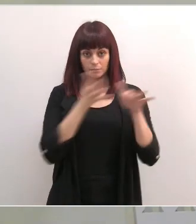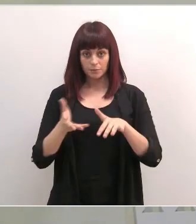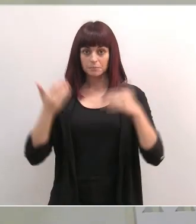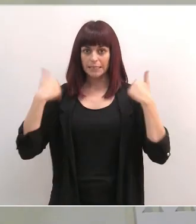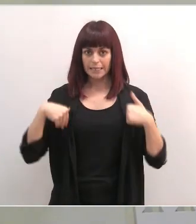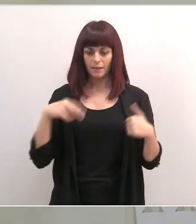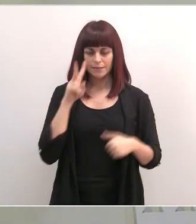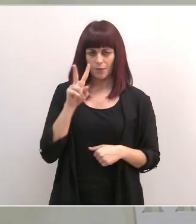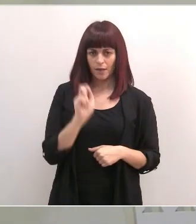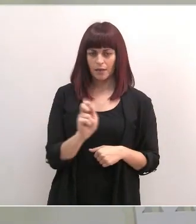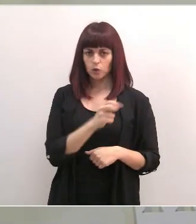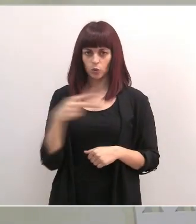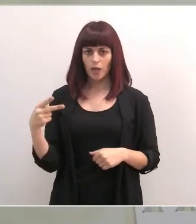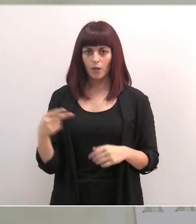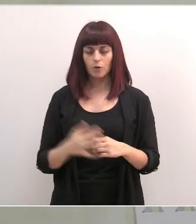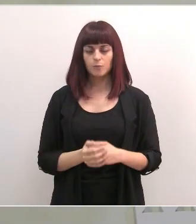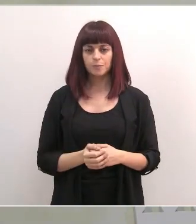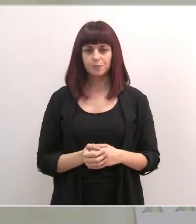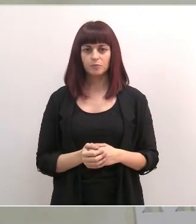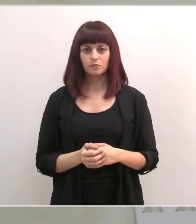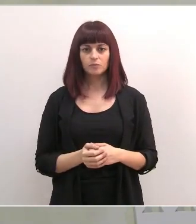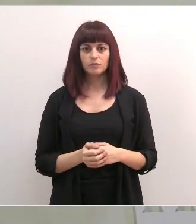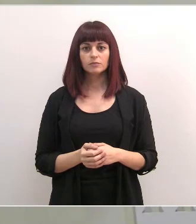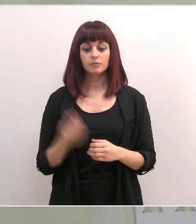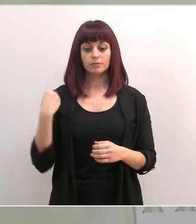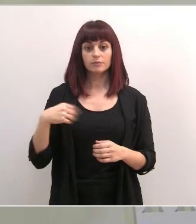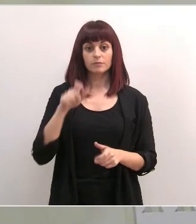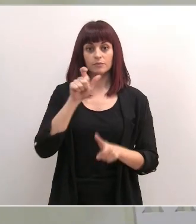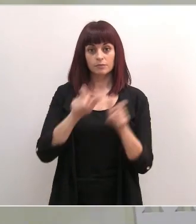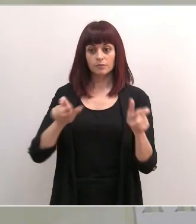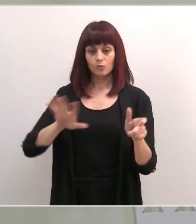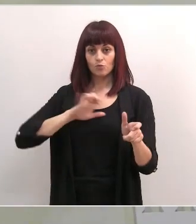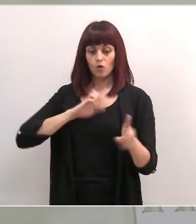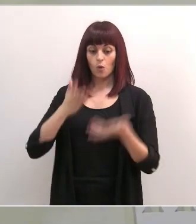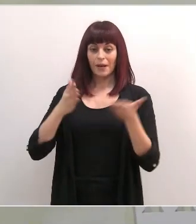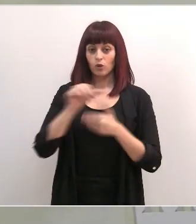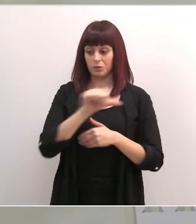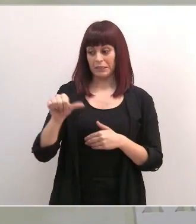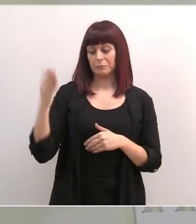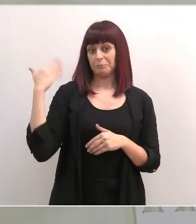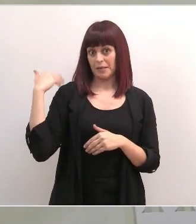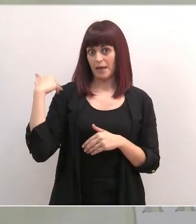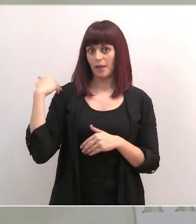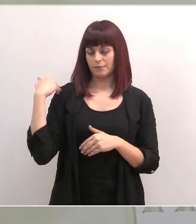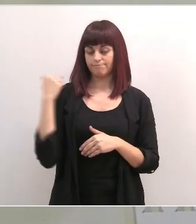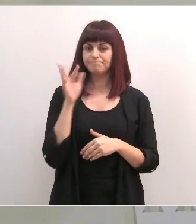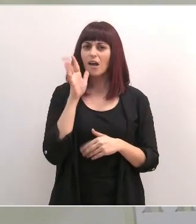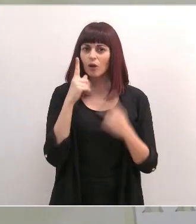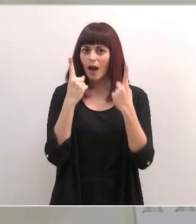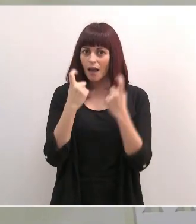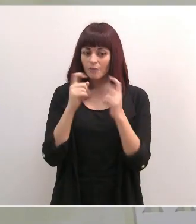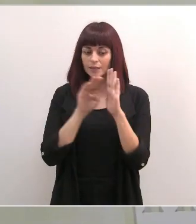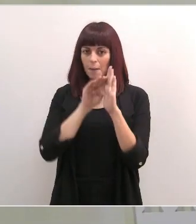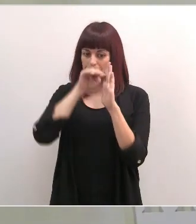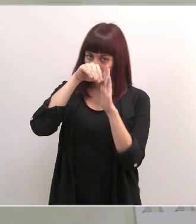comienzan a dar resultado. Se ha reducido el aumento de casos respecto a las semanas anteriores y ahora necesitamos un